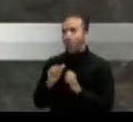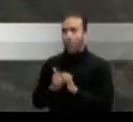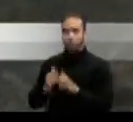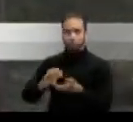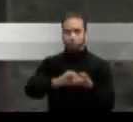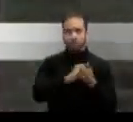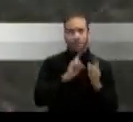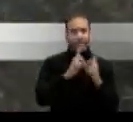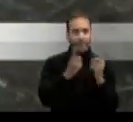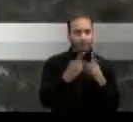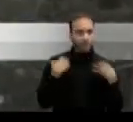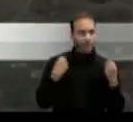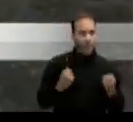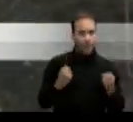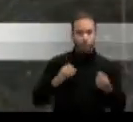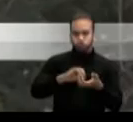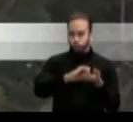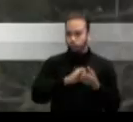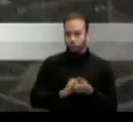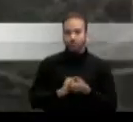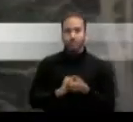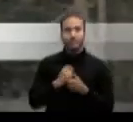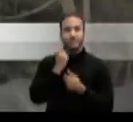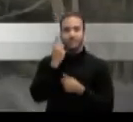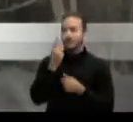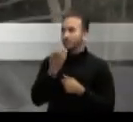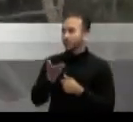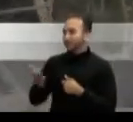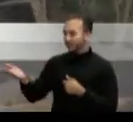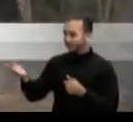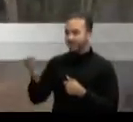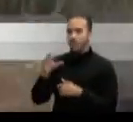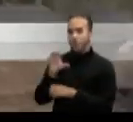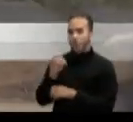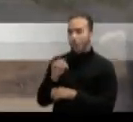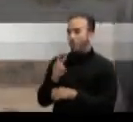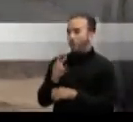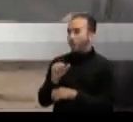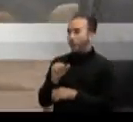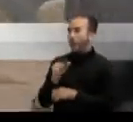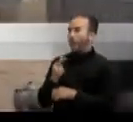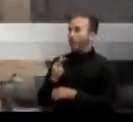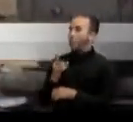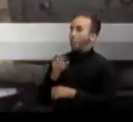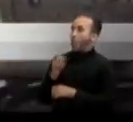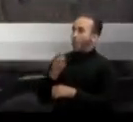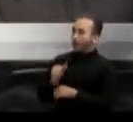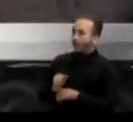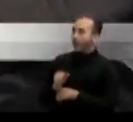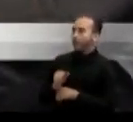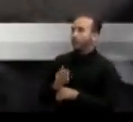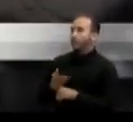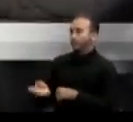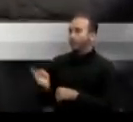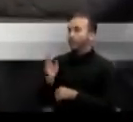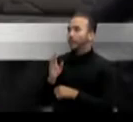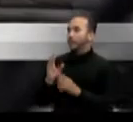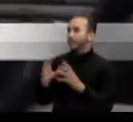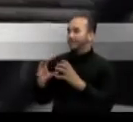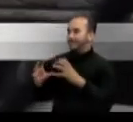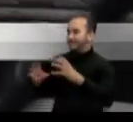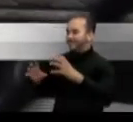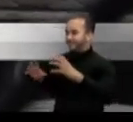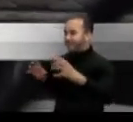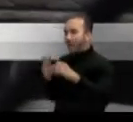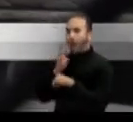Departamento de Salud. Así ocurrió en el llamado llenadero de Covadonga, donde la jirafa, tubería que llena los camiones